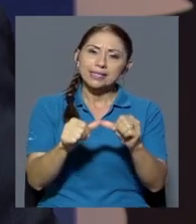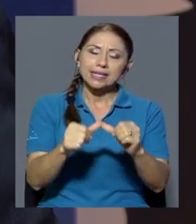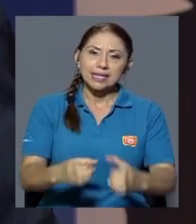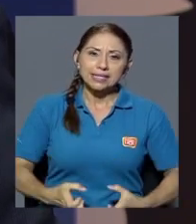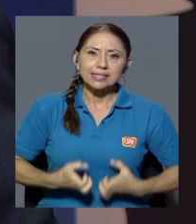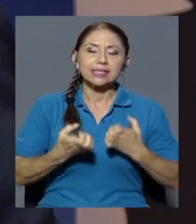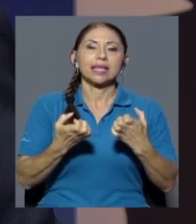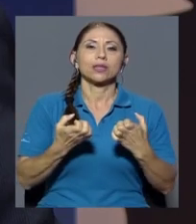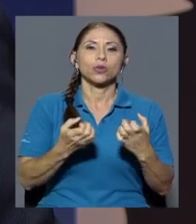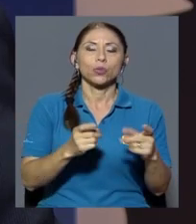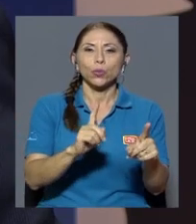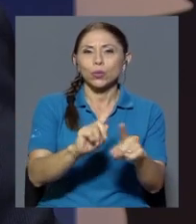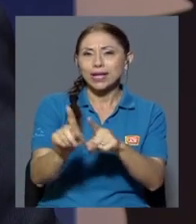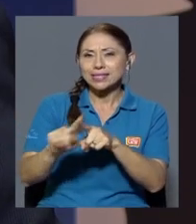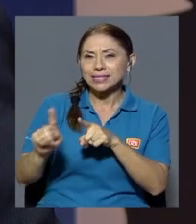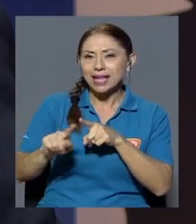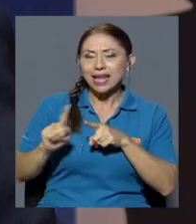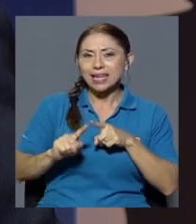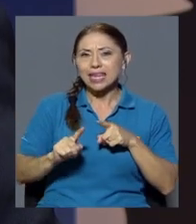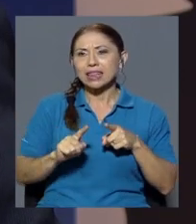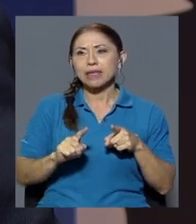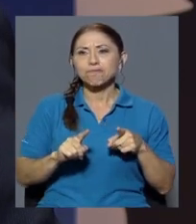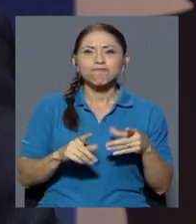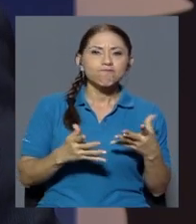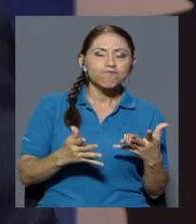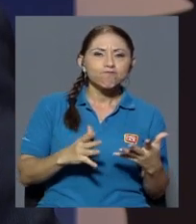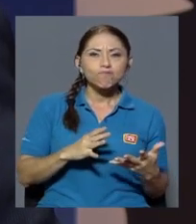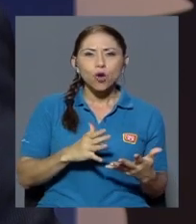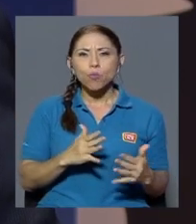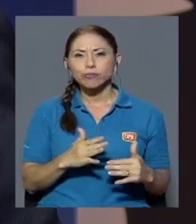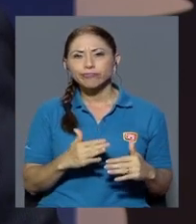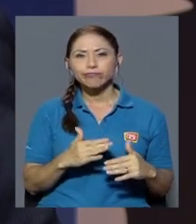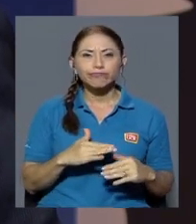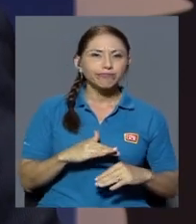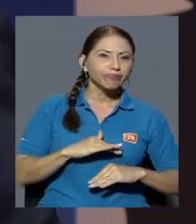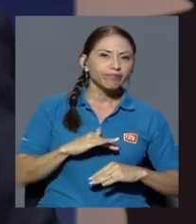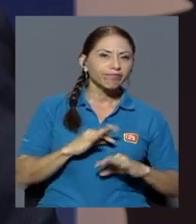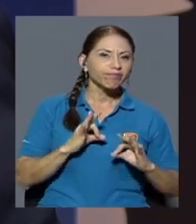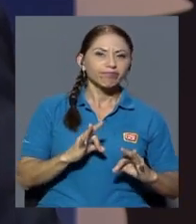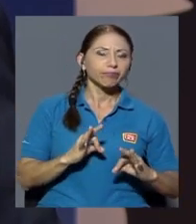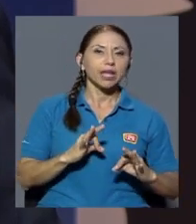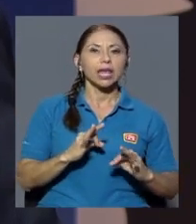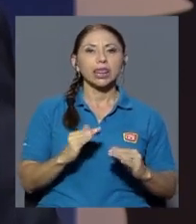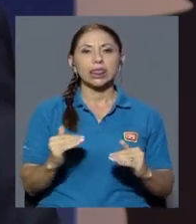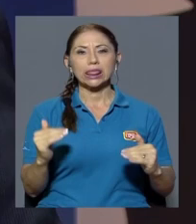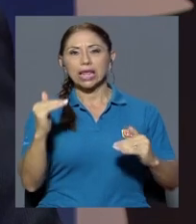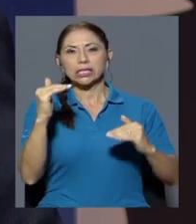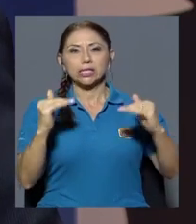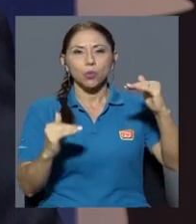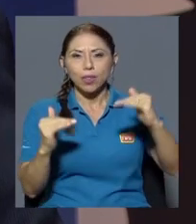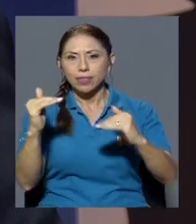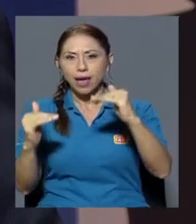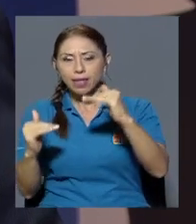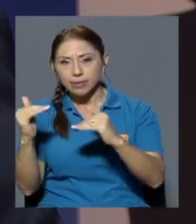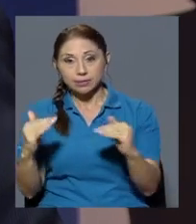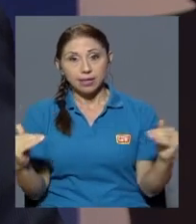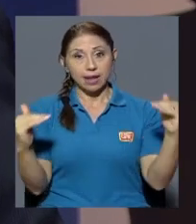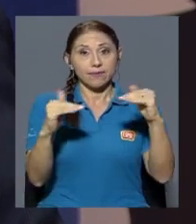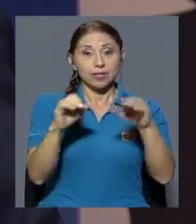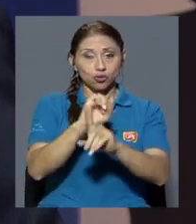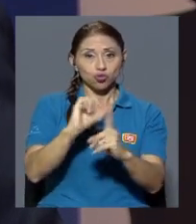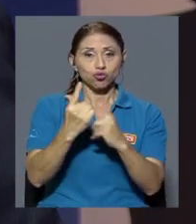una serie de disconformidades y desigualdades incluso a nivel social